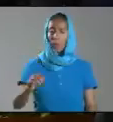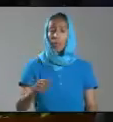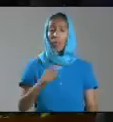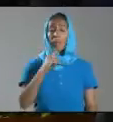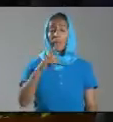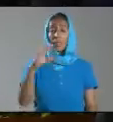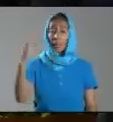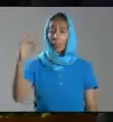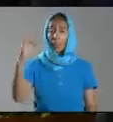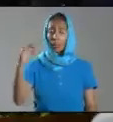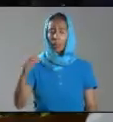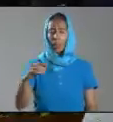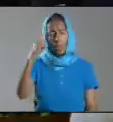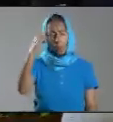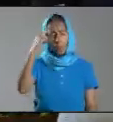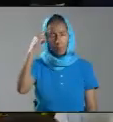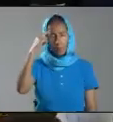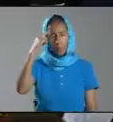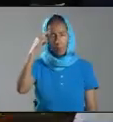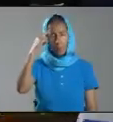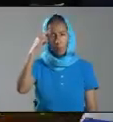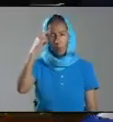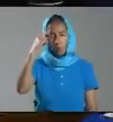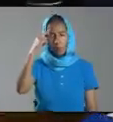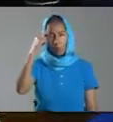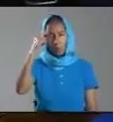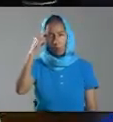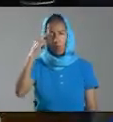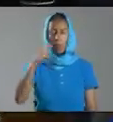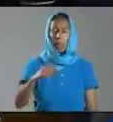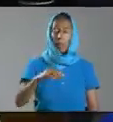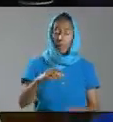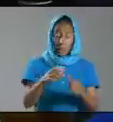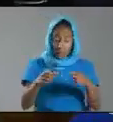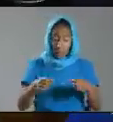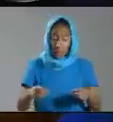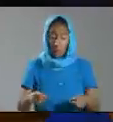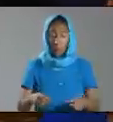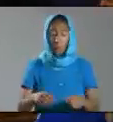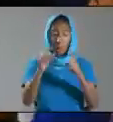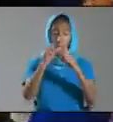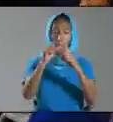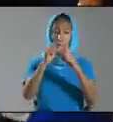Considerando y reflexionando en la palabra que nos ha sido impartida,